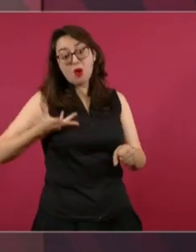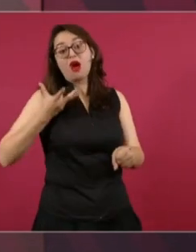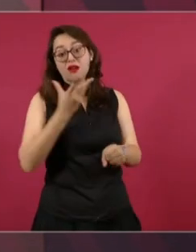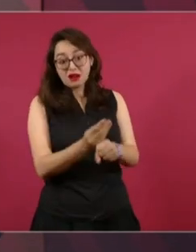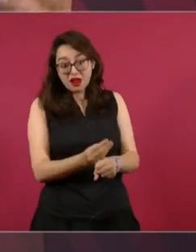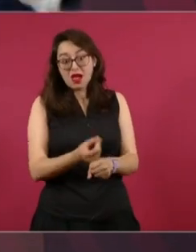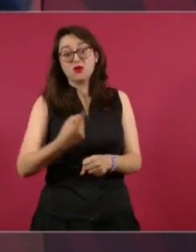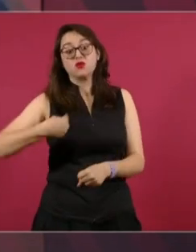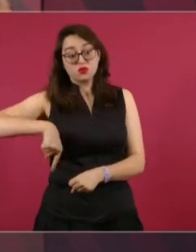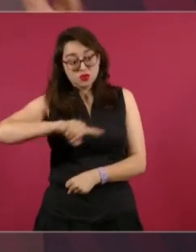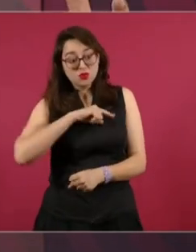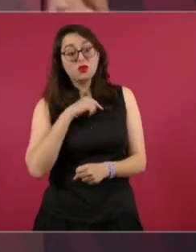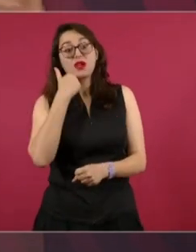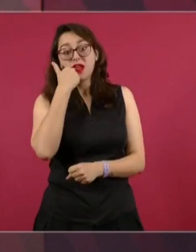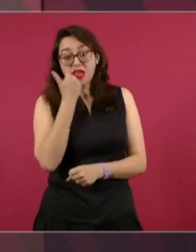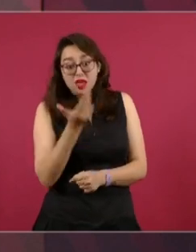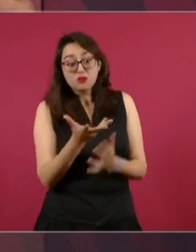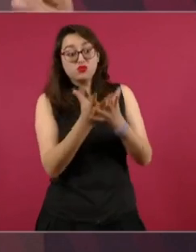ayudando, pero que